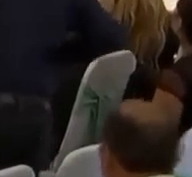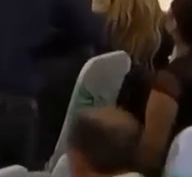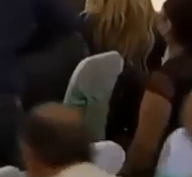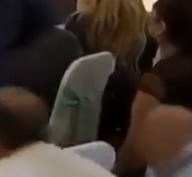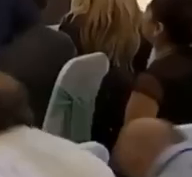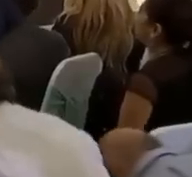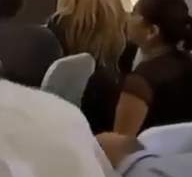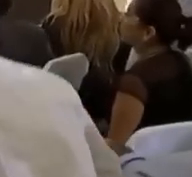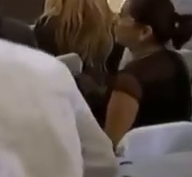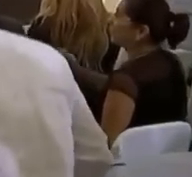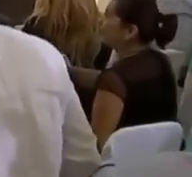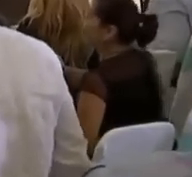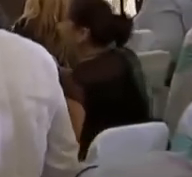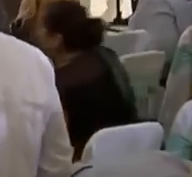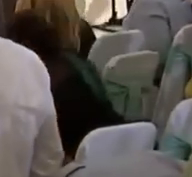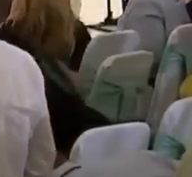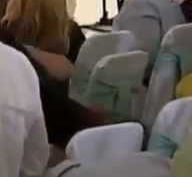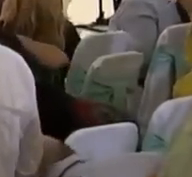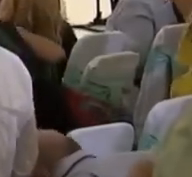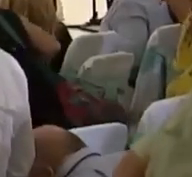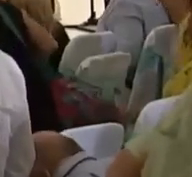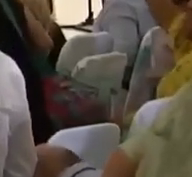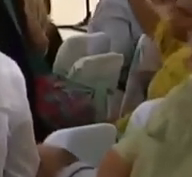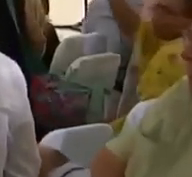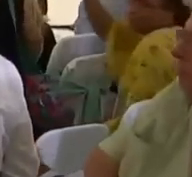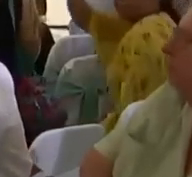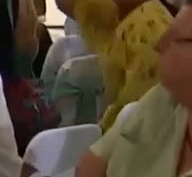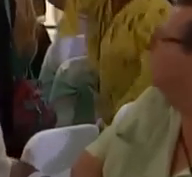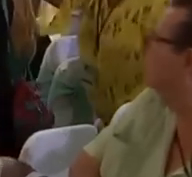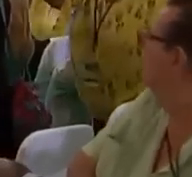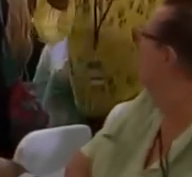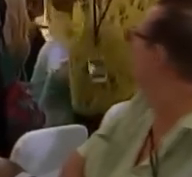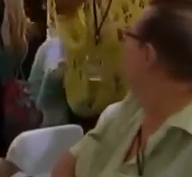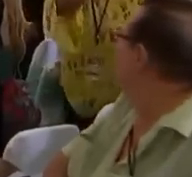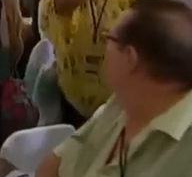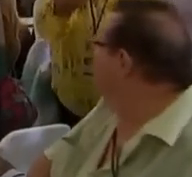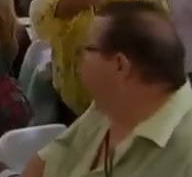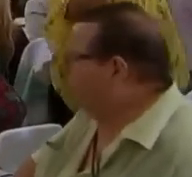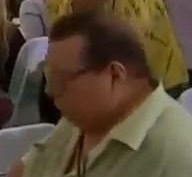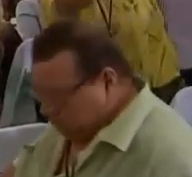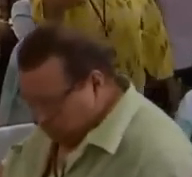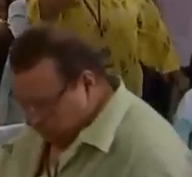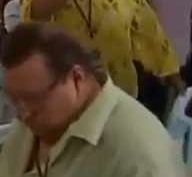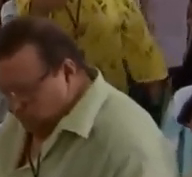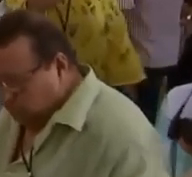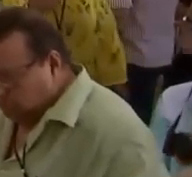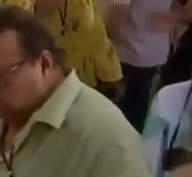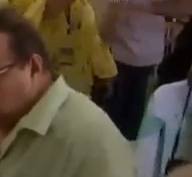¿Qué van a decir?